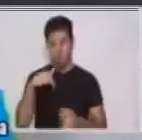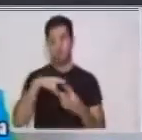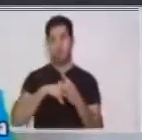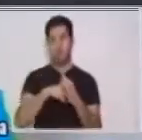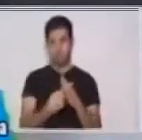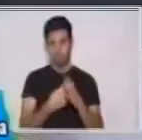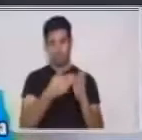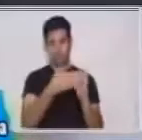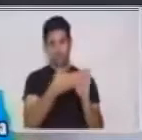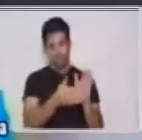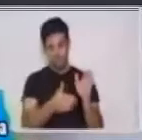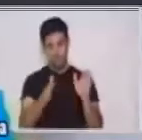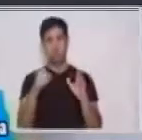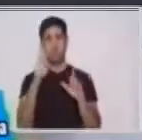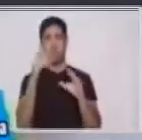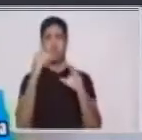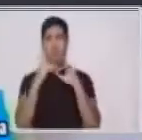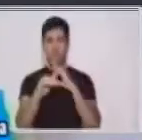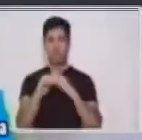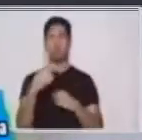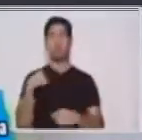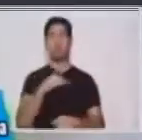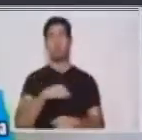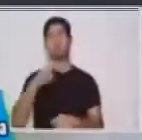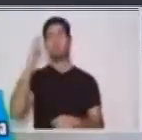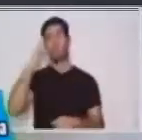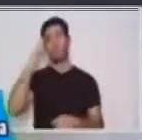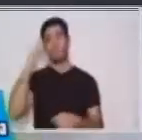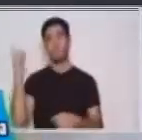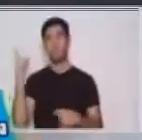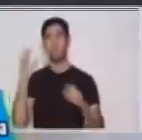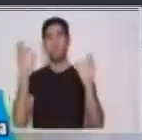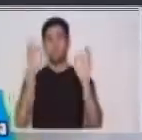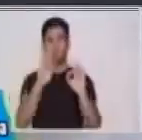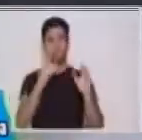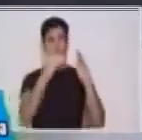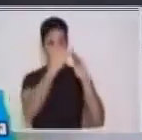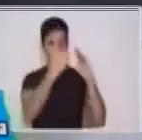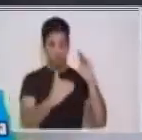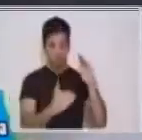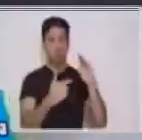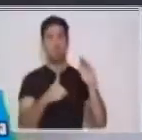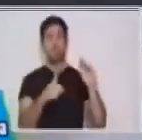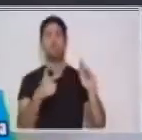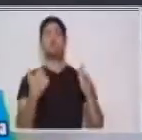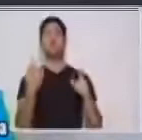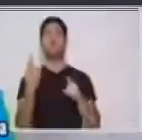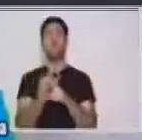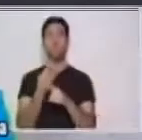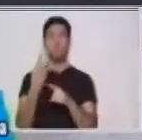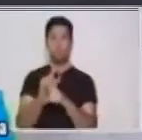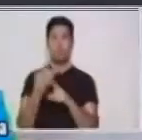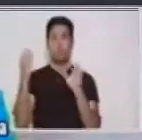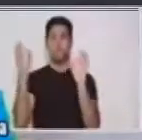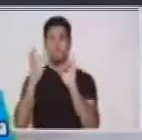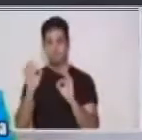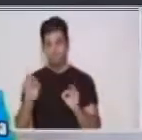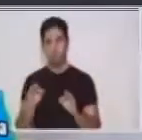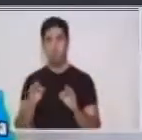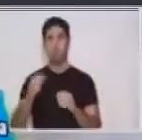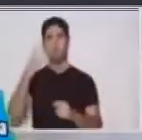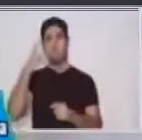mensaje. Recordemos que los textos argumentativos son aquellos que utilizan argumentos